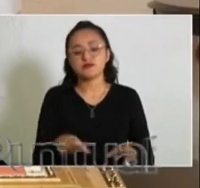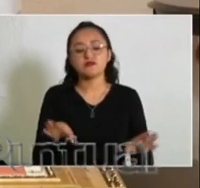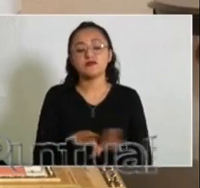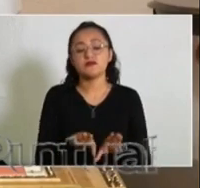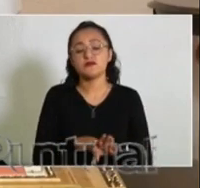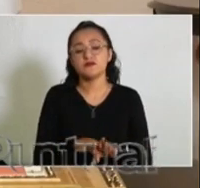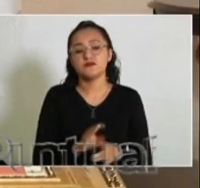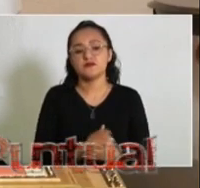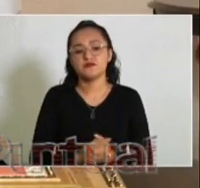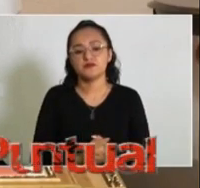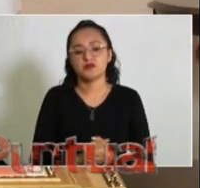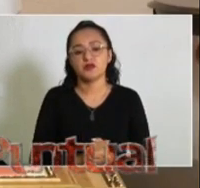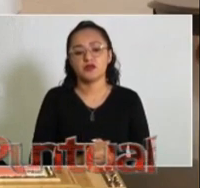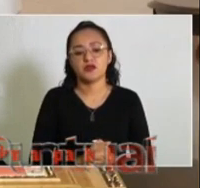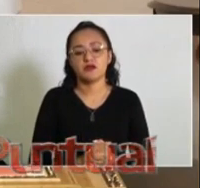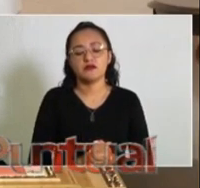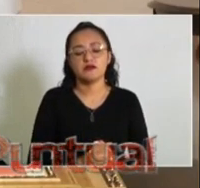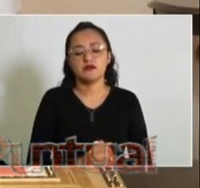condición